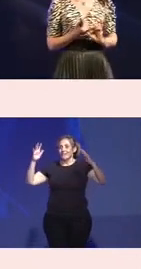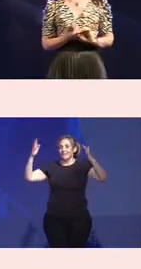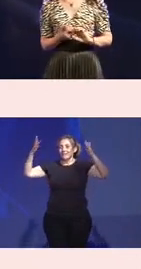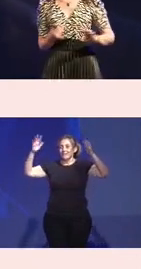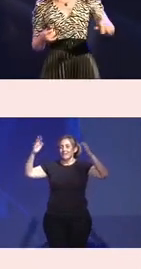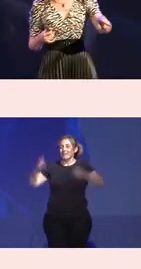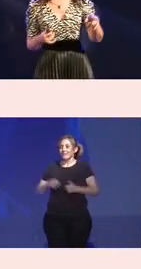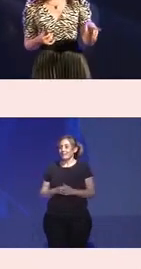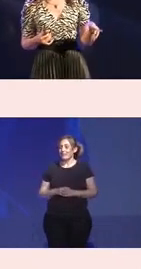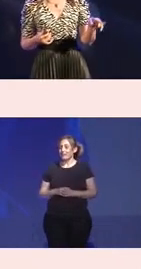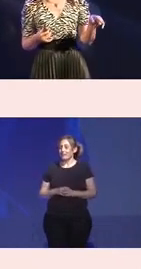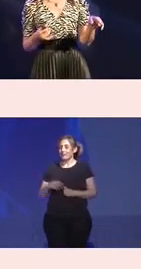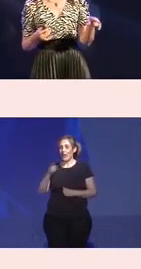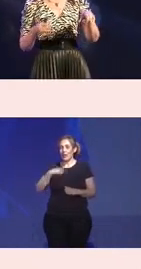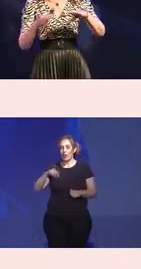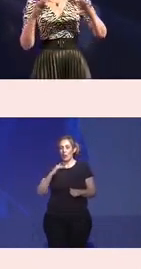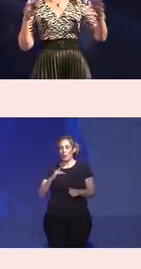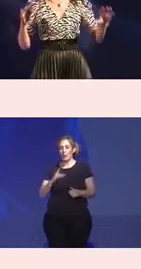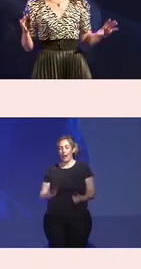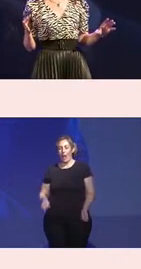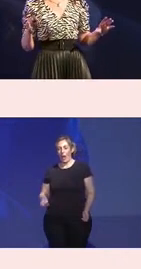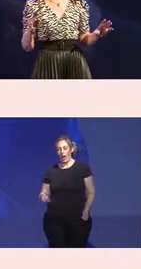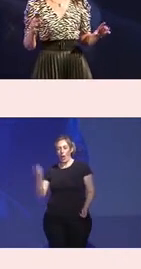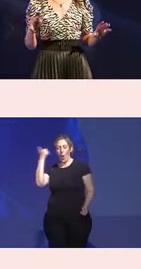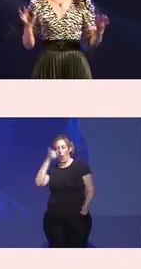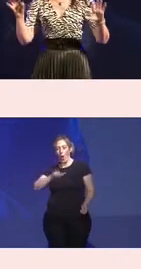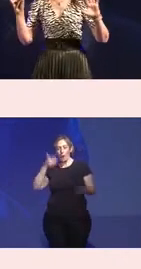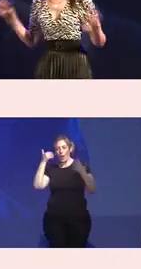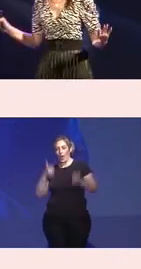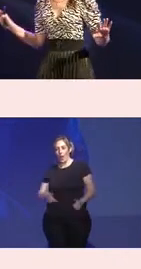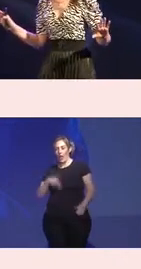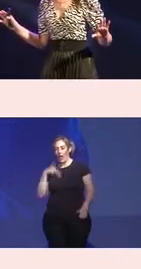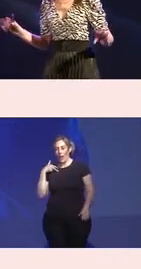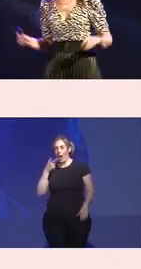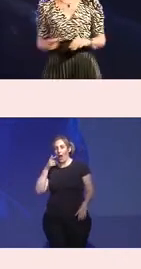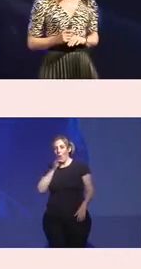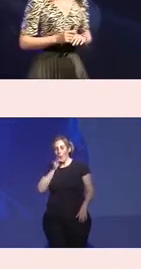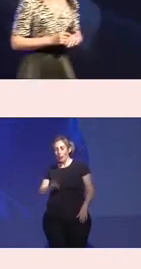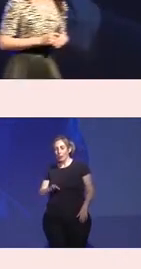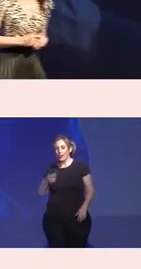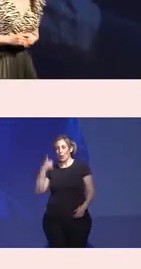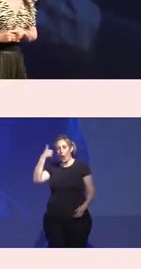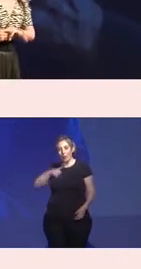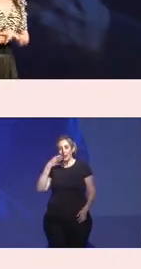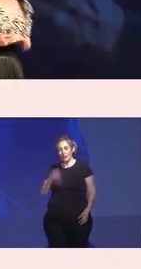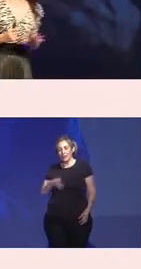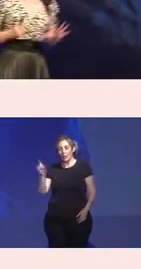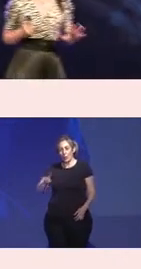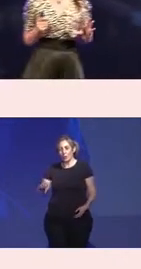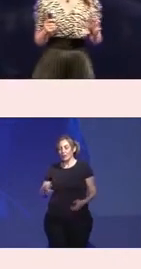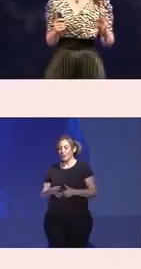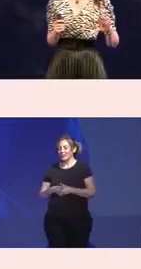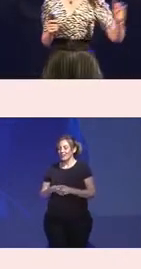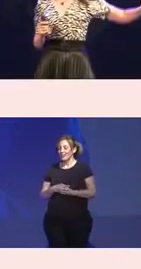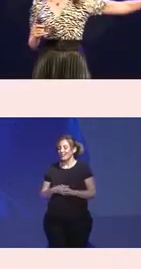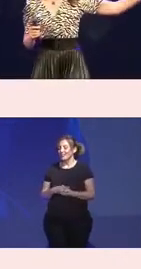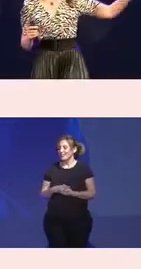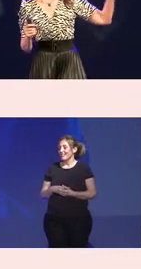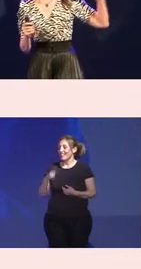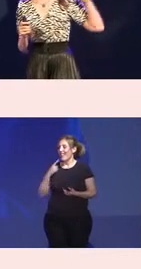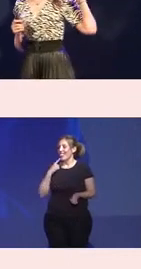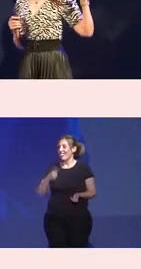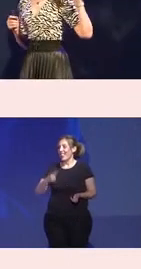esto sois muy malas me refería a hombre como especie eh lo prometo y todo esto de